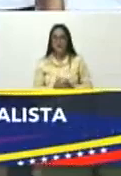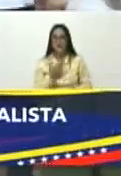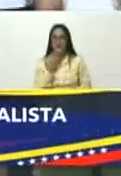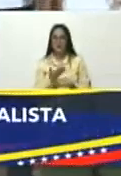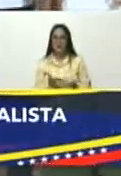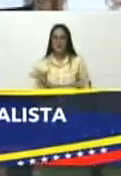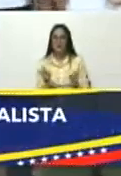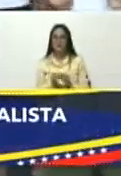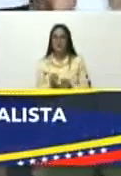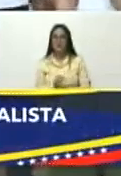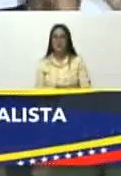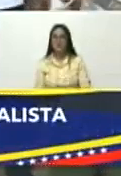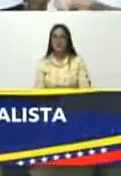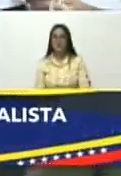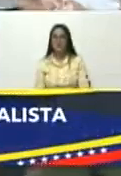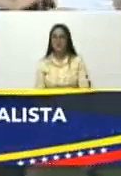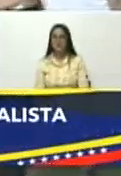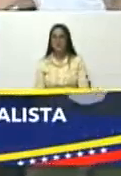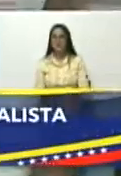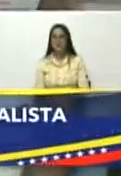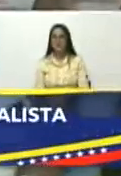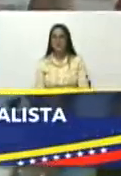Muchísimas gracias.